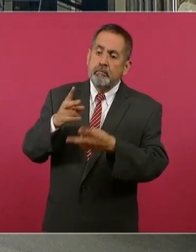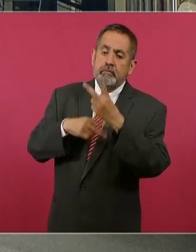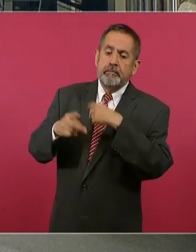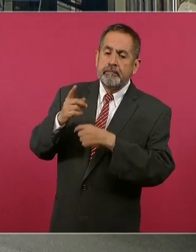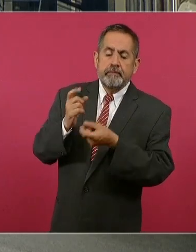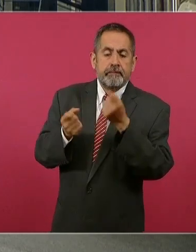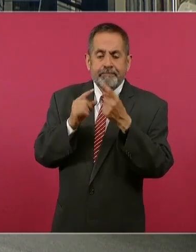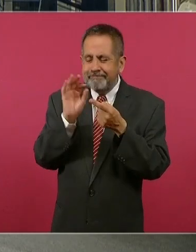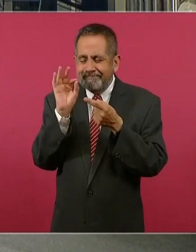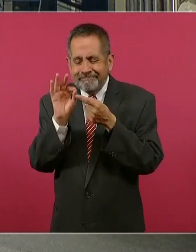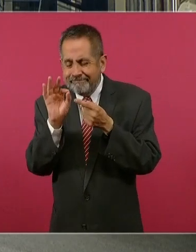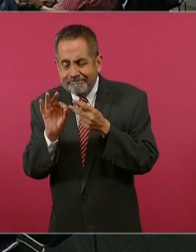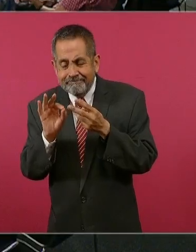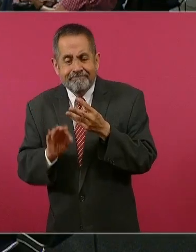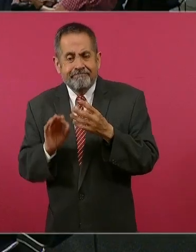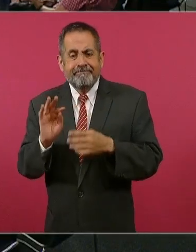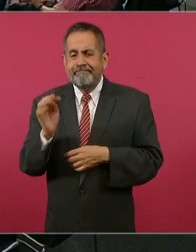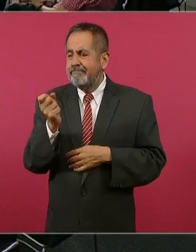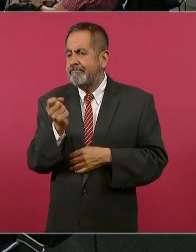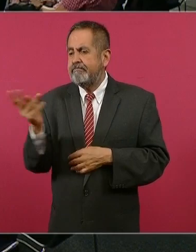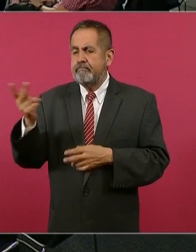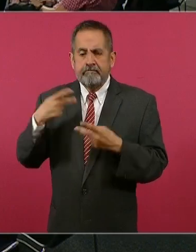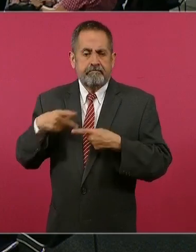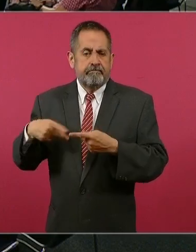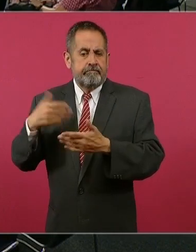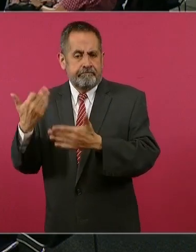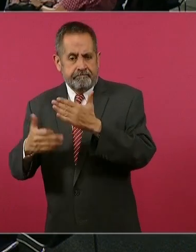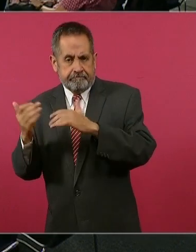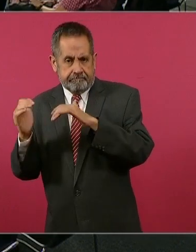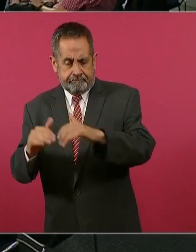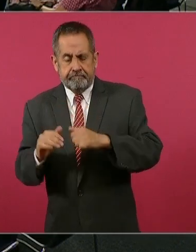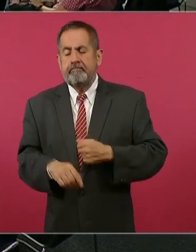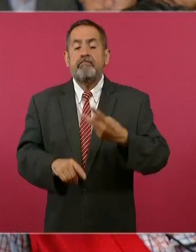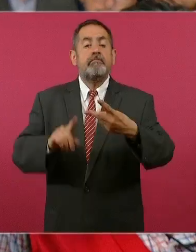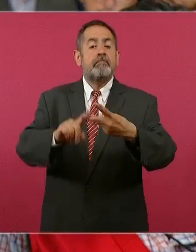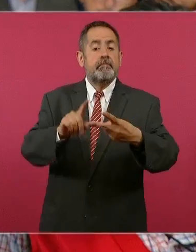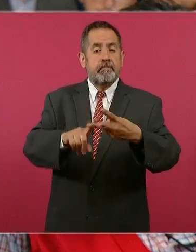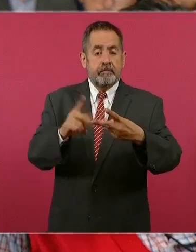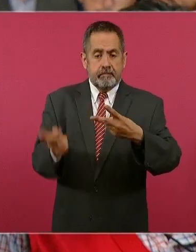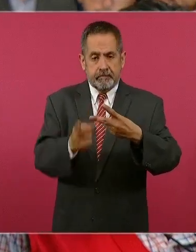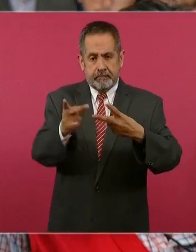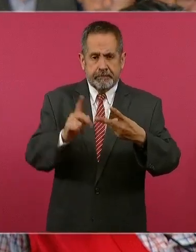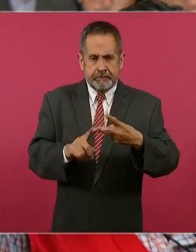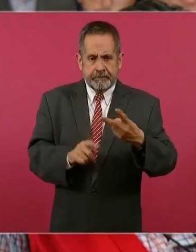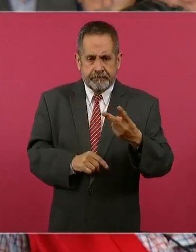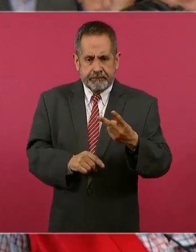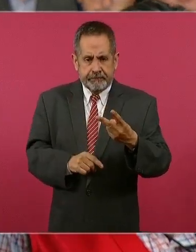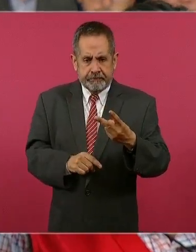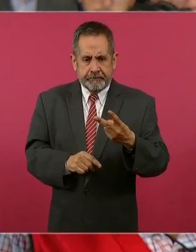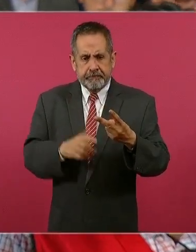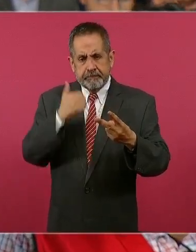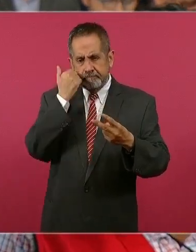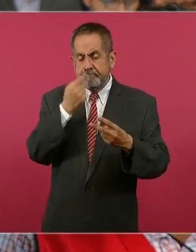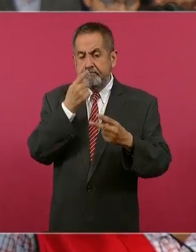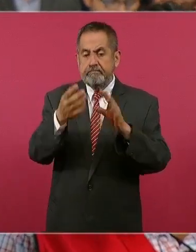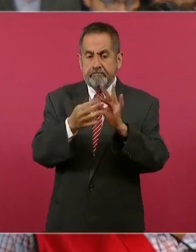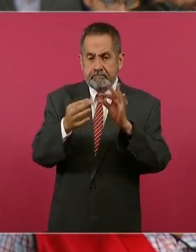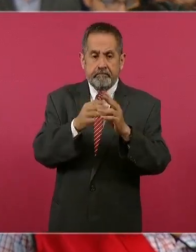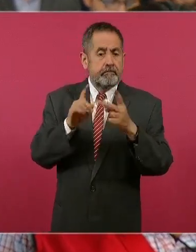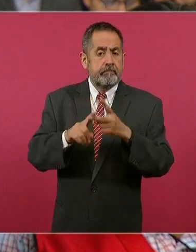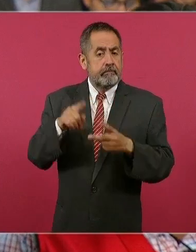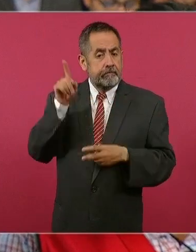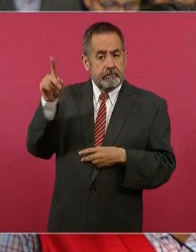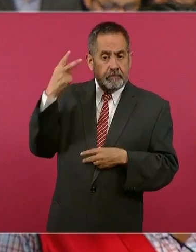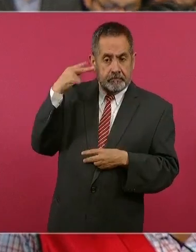plantear algunos puntos específicos de los muy pocos rezagados que hay. En mi segunda pregunta, señor presidente, quiero comentarle que en